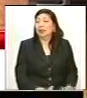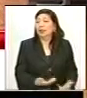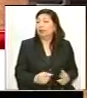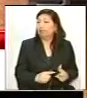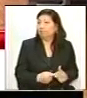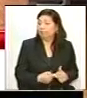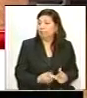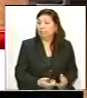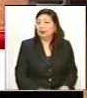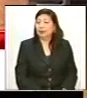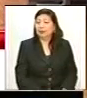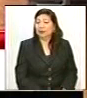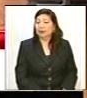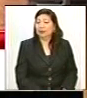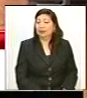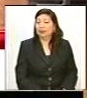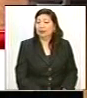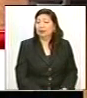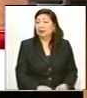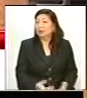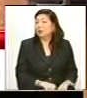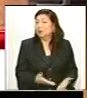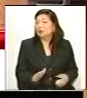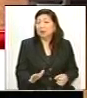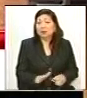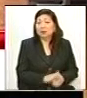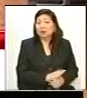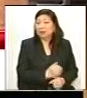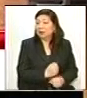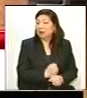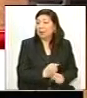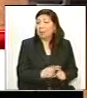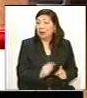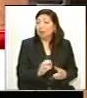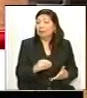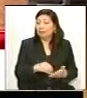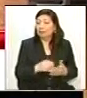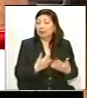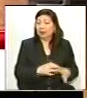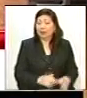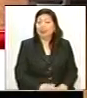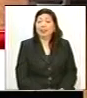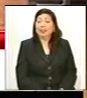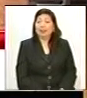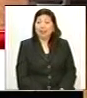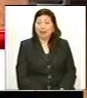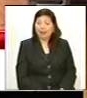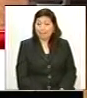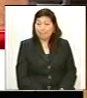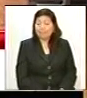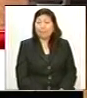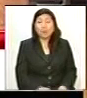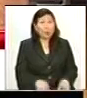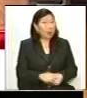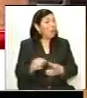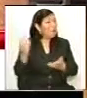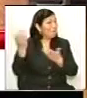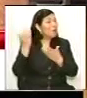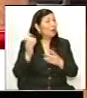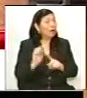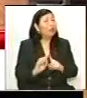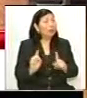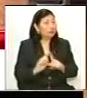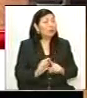indicios de que justamente no se ha culminado la obra, pero ya se reseccionó? Okay. Igual ha sucedido en Piura, en los